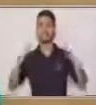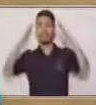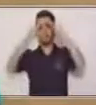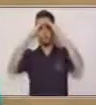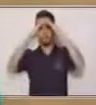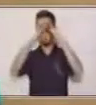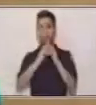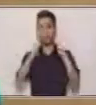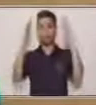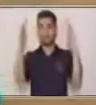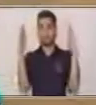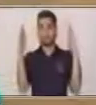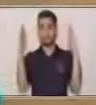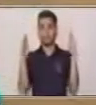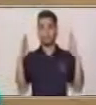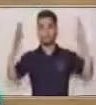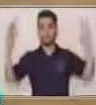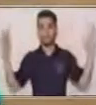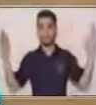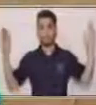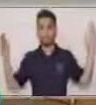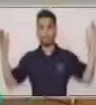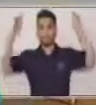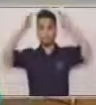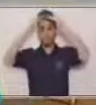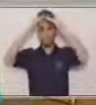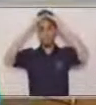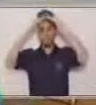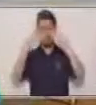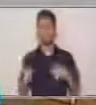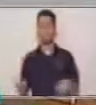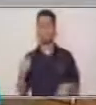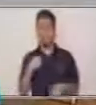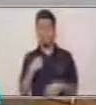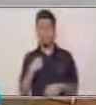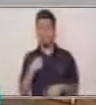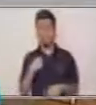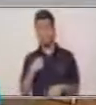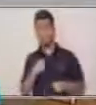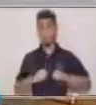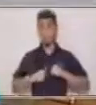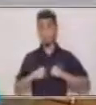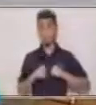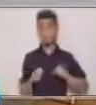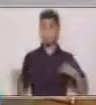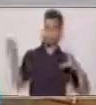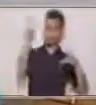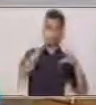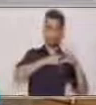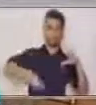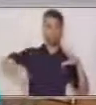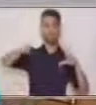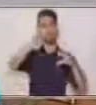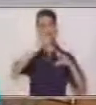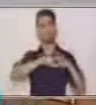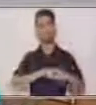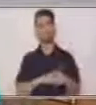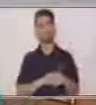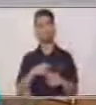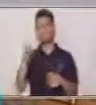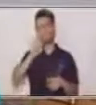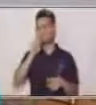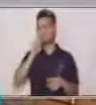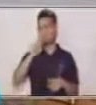geométricas, triángulo, cuadrado, rectángulo, círculo. Yo soy el círculo, no soy